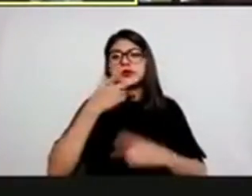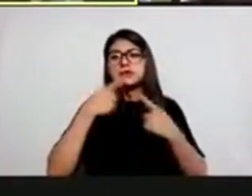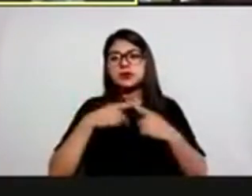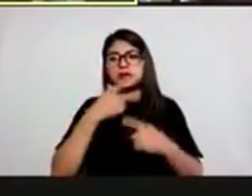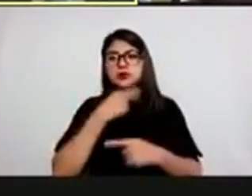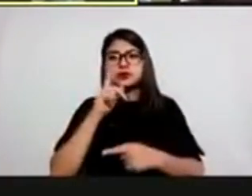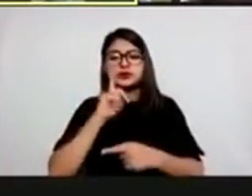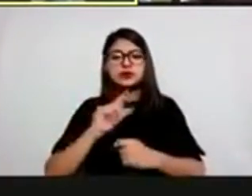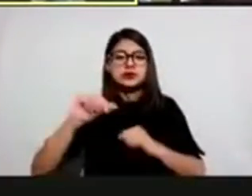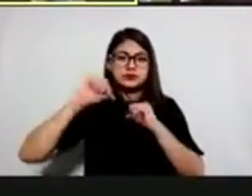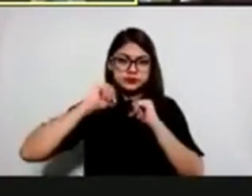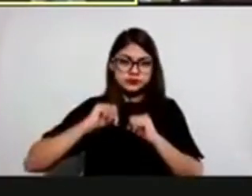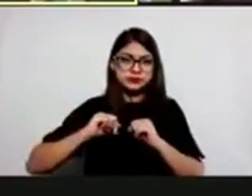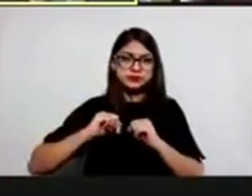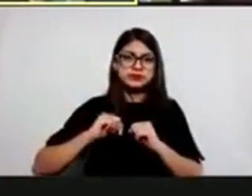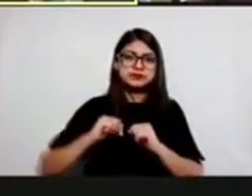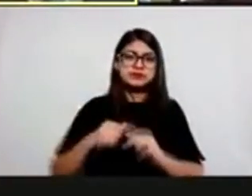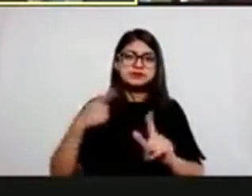en la institución.